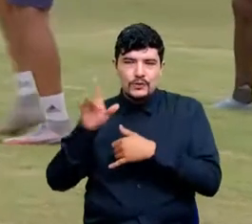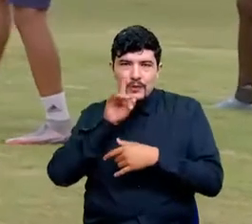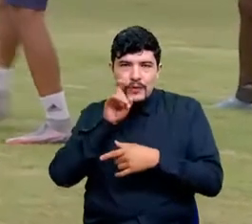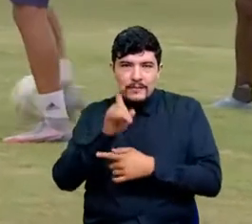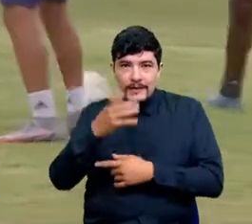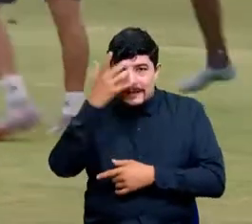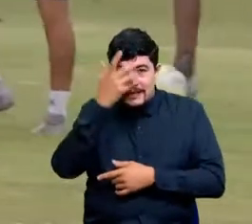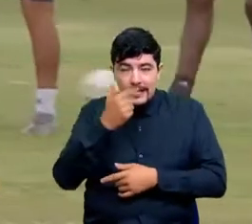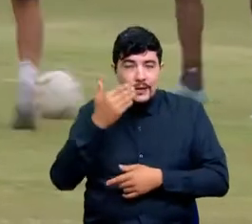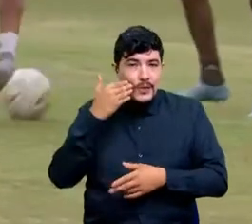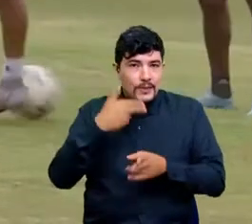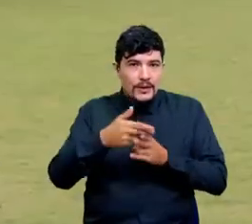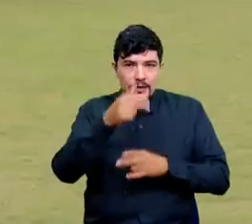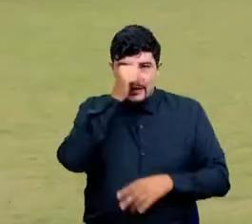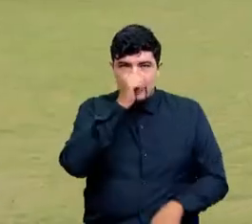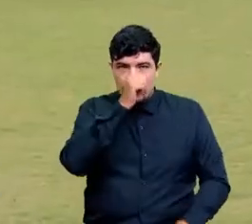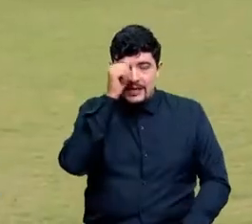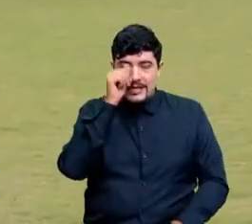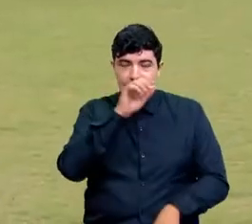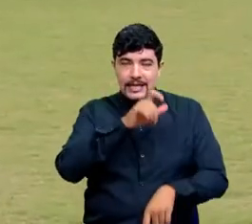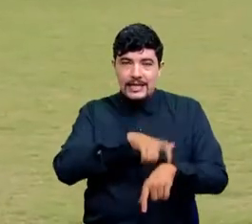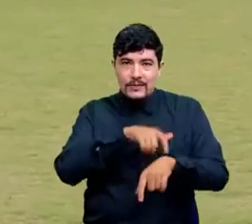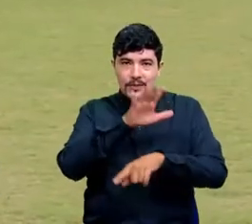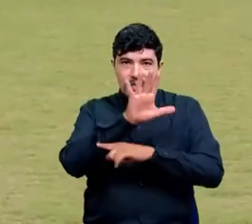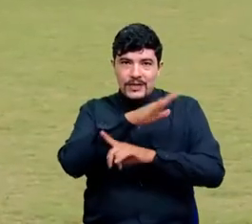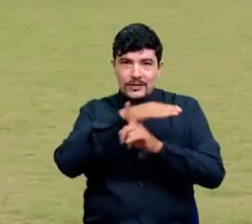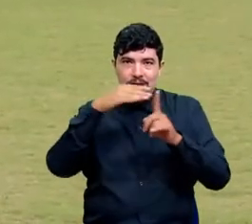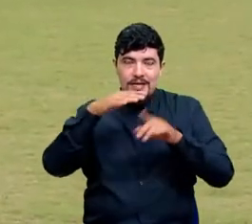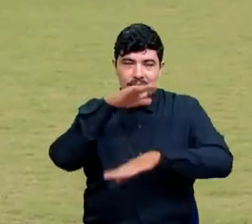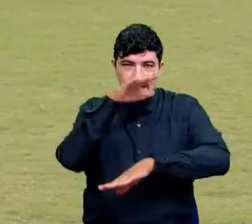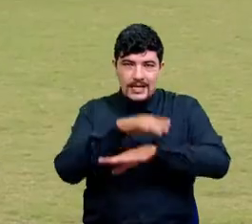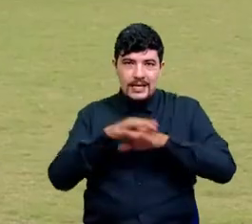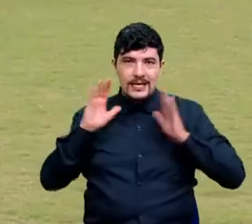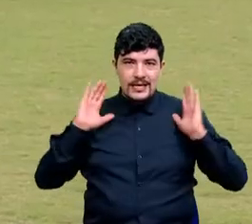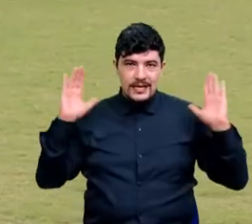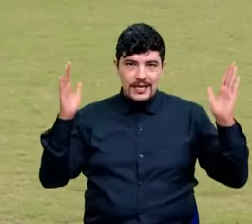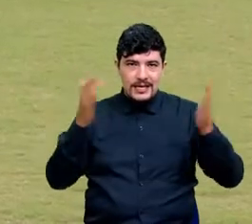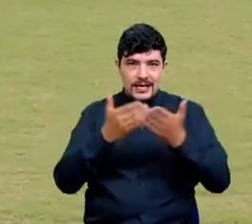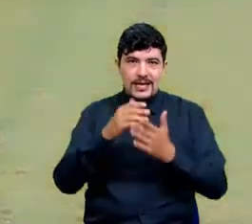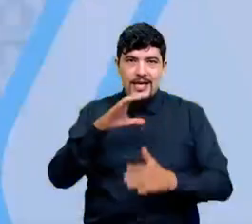examen que se vivirá el próximo domingo a partir de las 5:30 de la tarde en el Estadio El Campín de Bogotá.